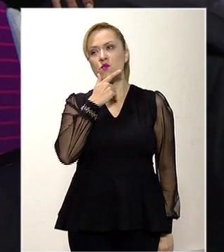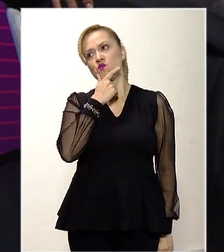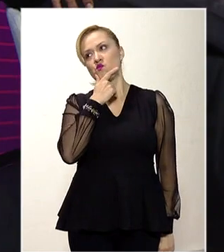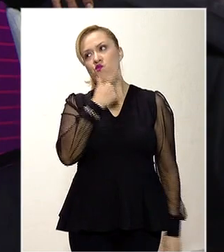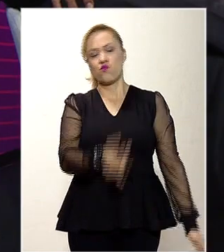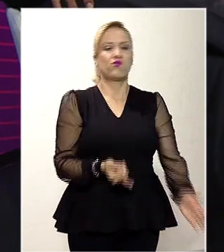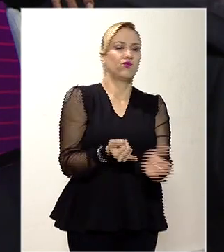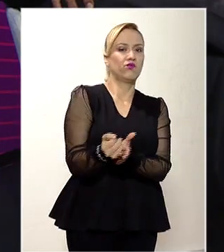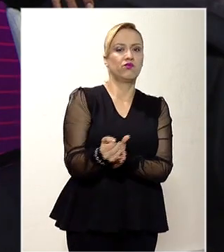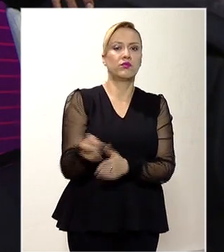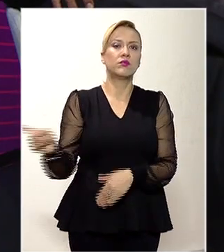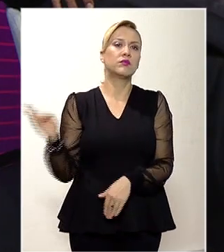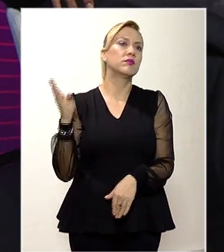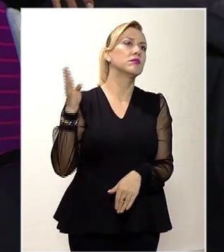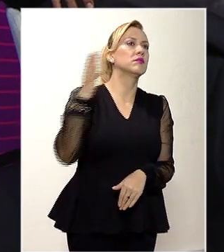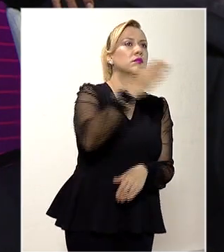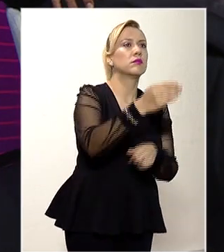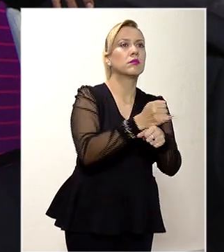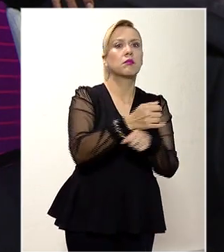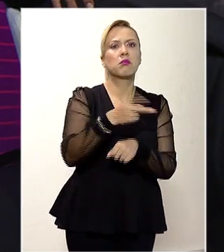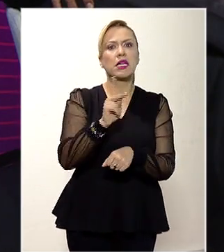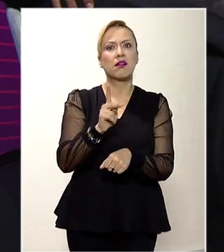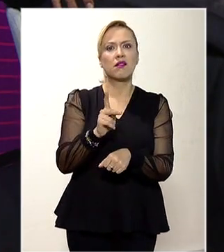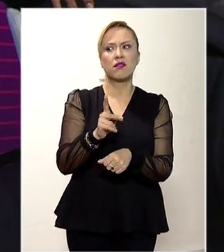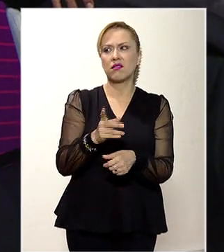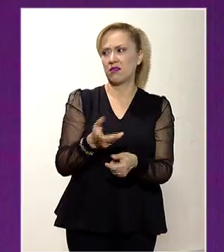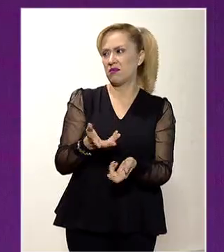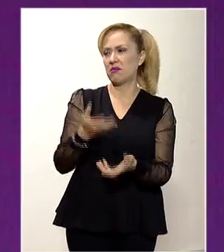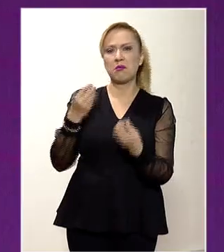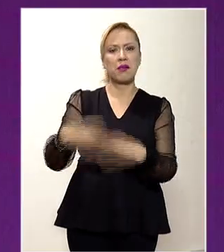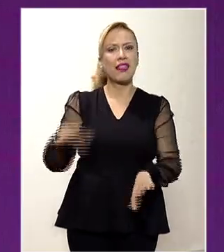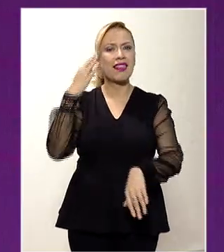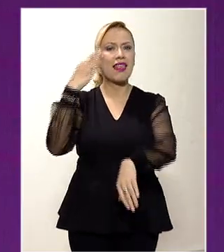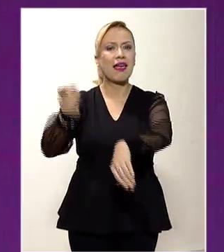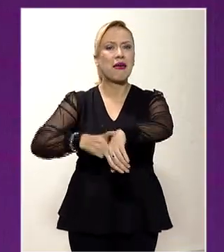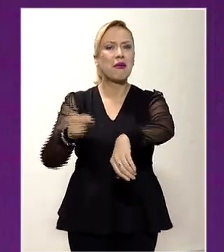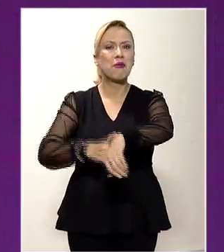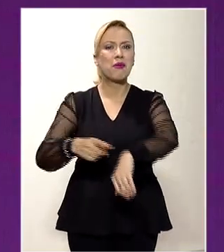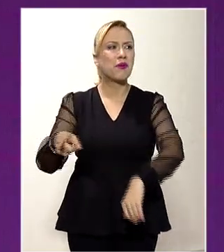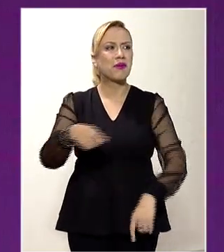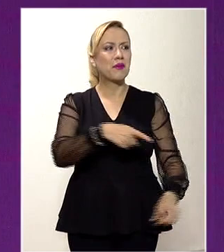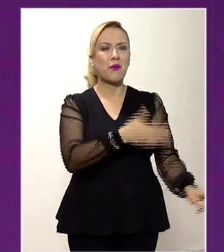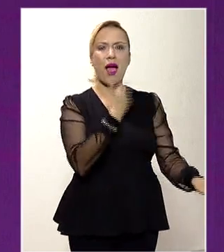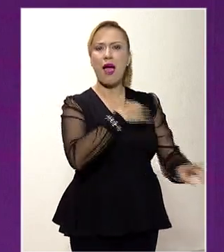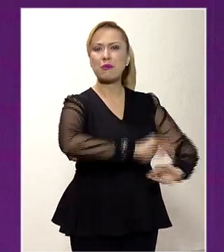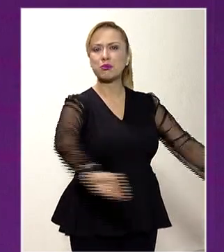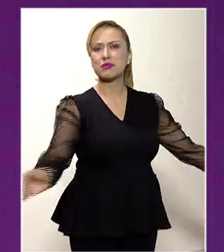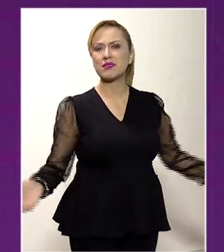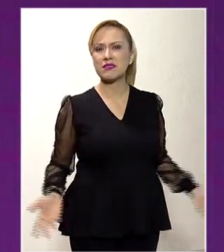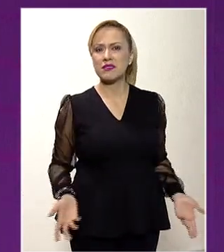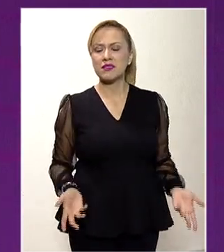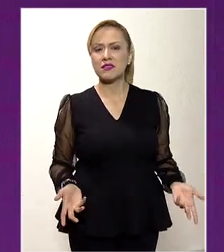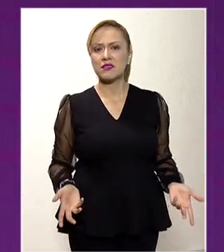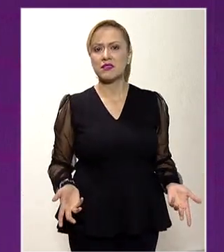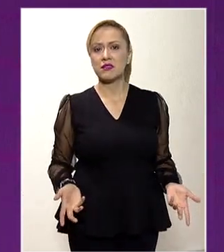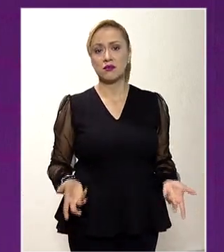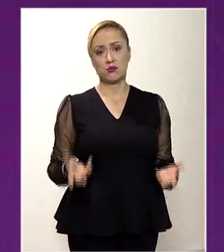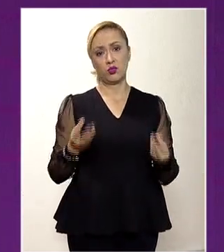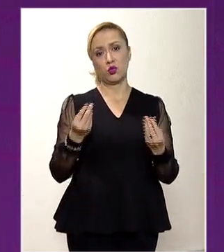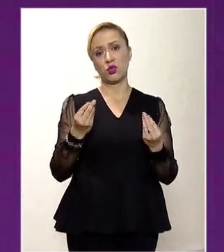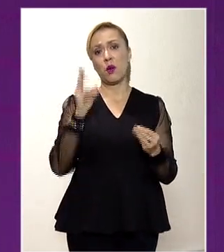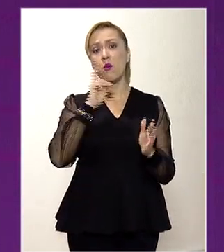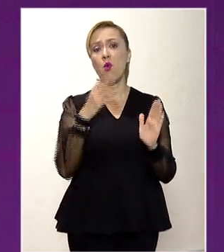decisión, va a hacer una diligencia que no se sostiene en datos, solo pierde el tiempo. O dos, que no hay certeza, porque se han perdido también datos de